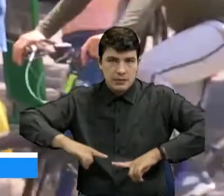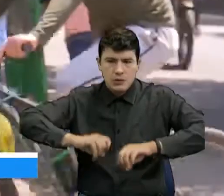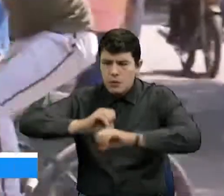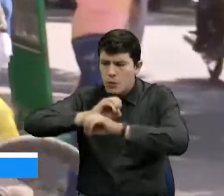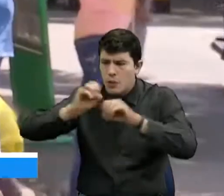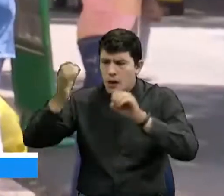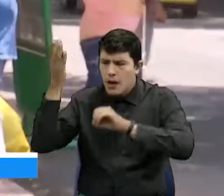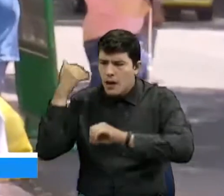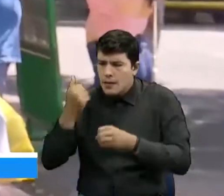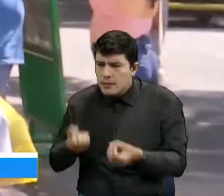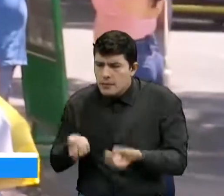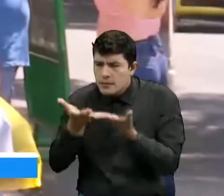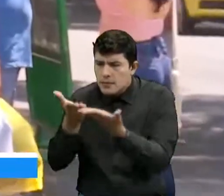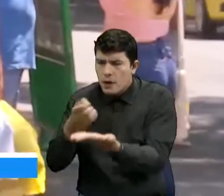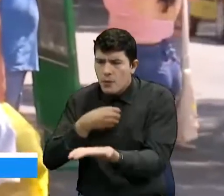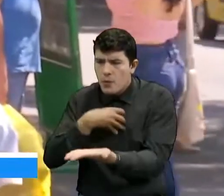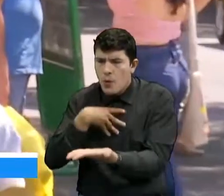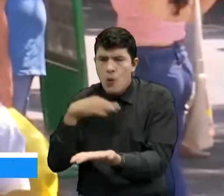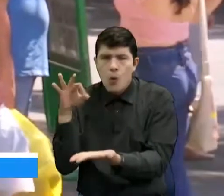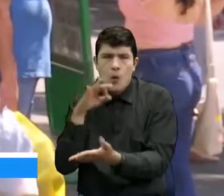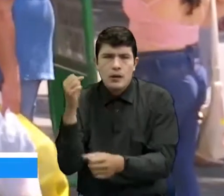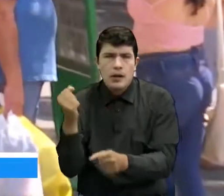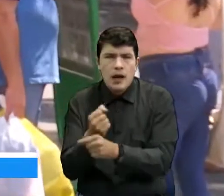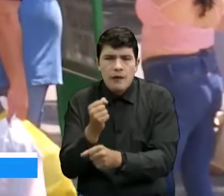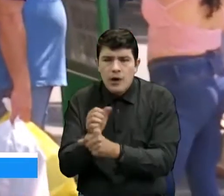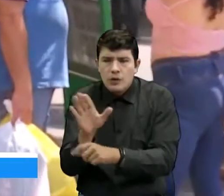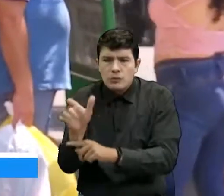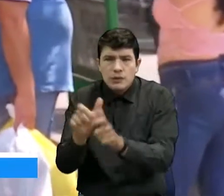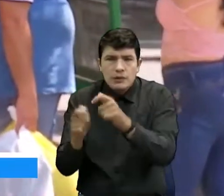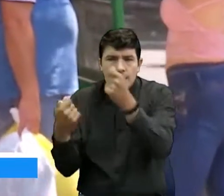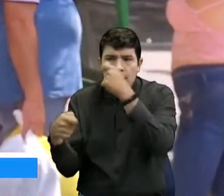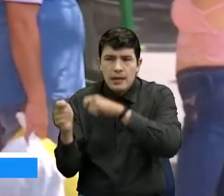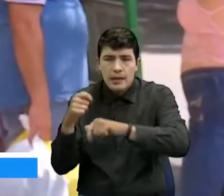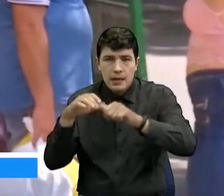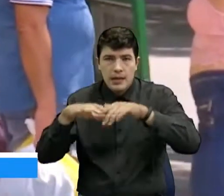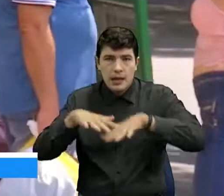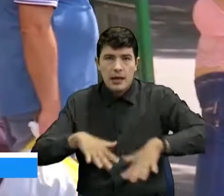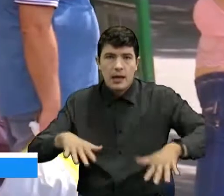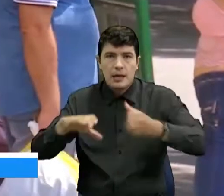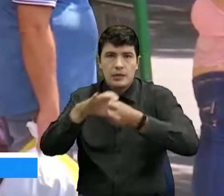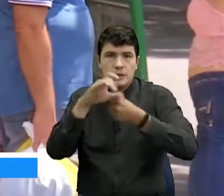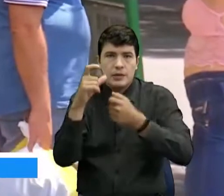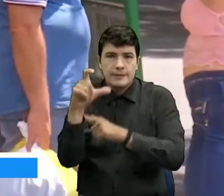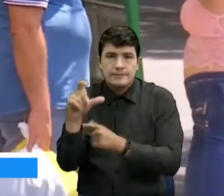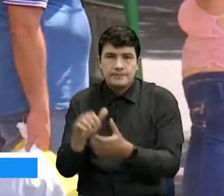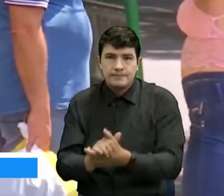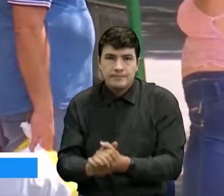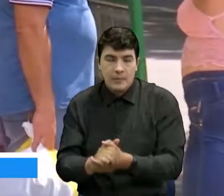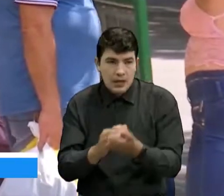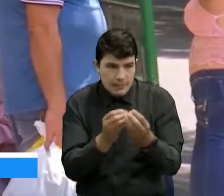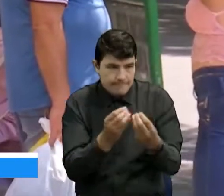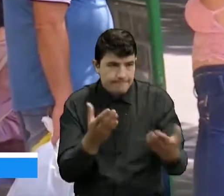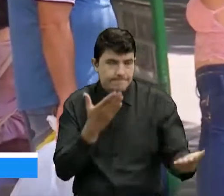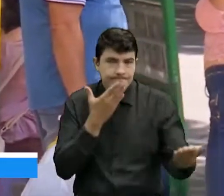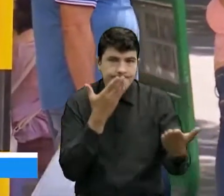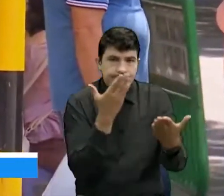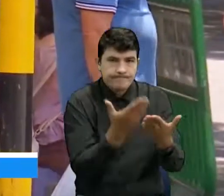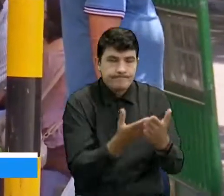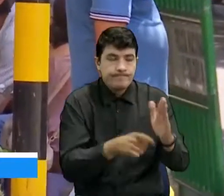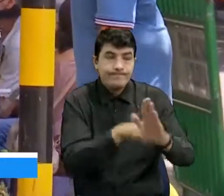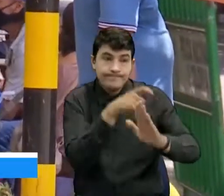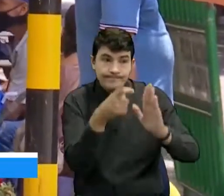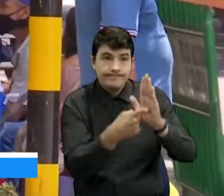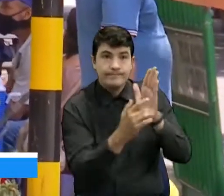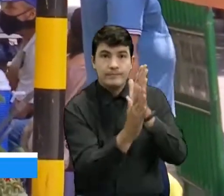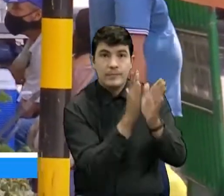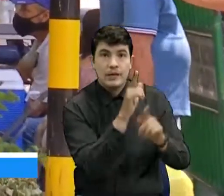dieron oportunidad de capacitación y trabajo para esta ciudad, para estos vendedores de la ciudad de Cúcuta. Muchísimas gracias. Muy completo el informe